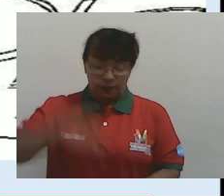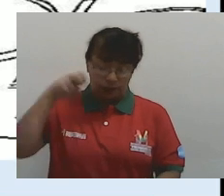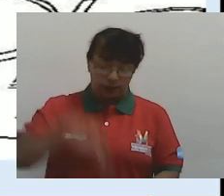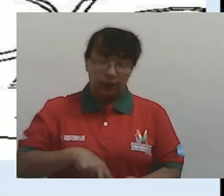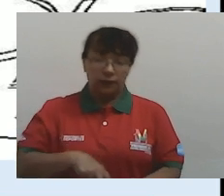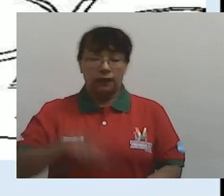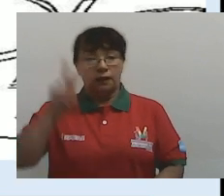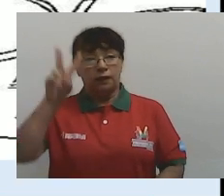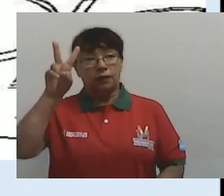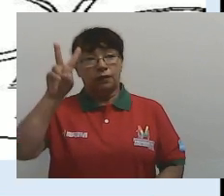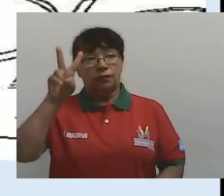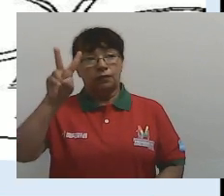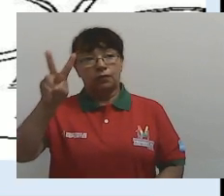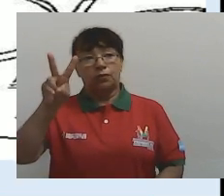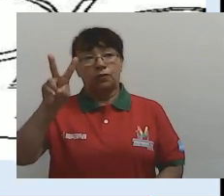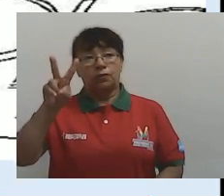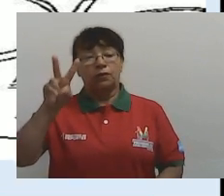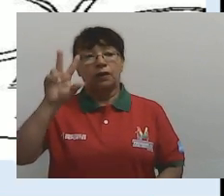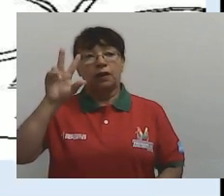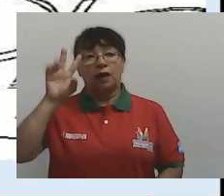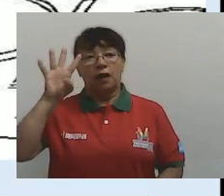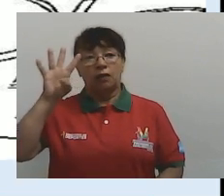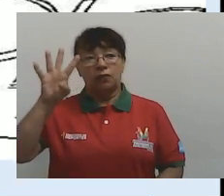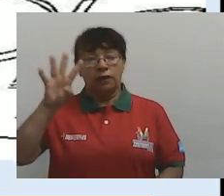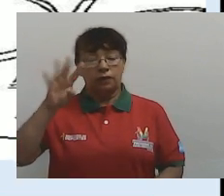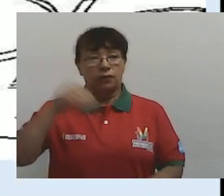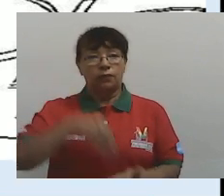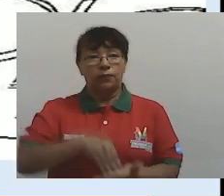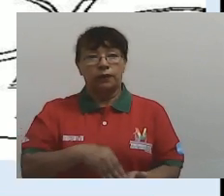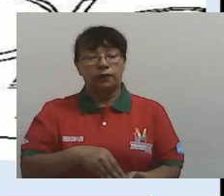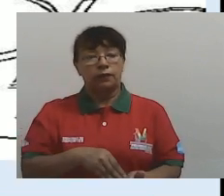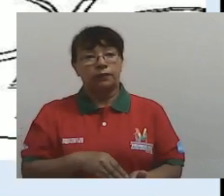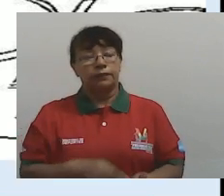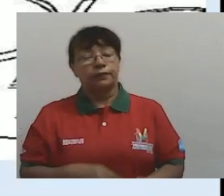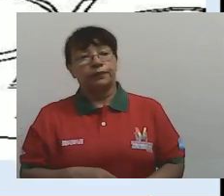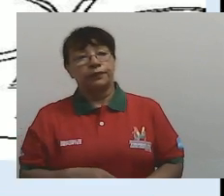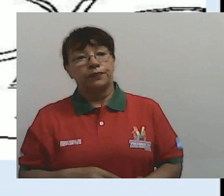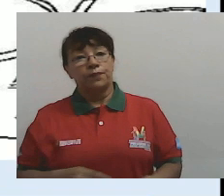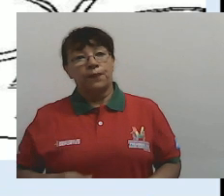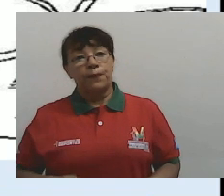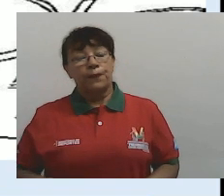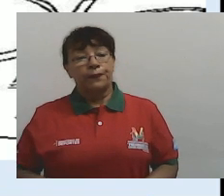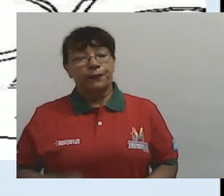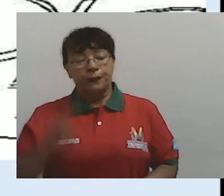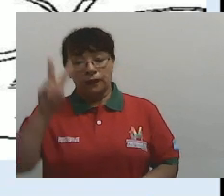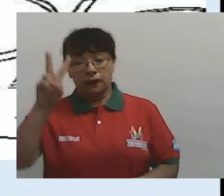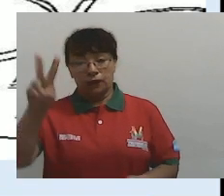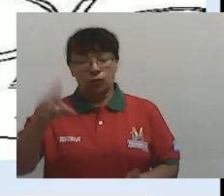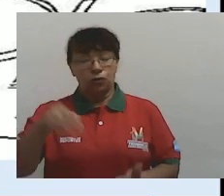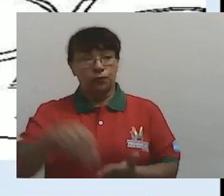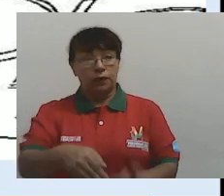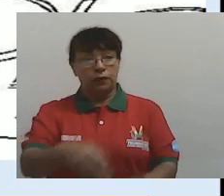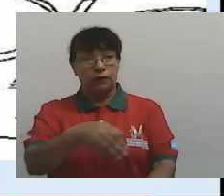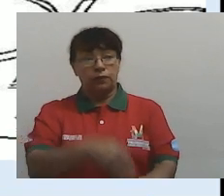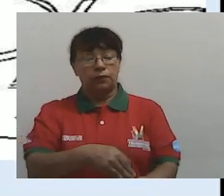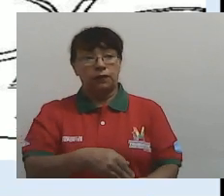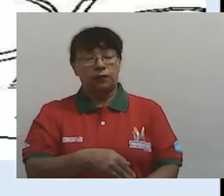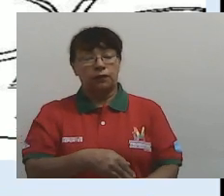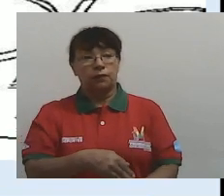metros significaría que salta si hace 5 puntos? Si 2.5 metros es la primera